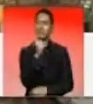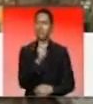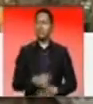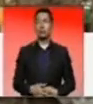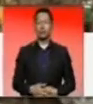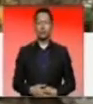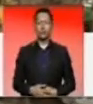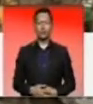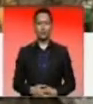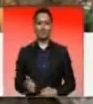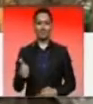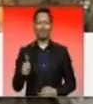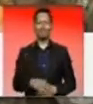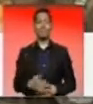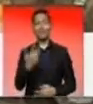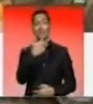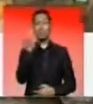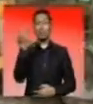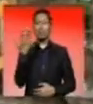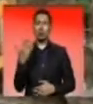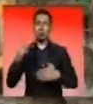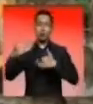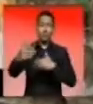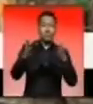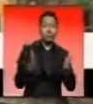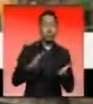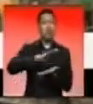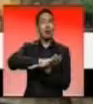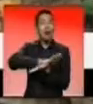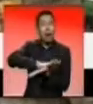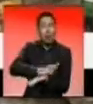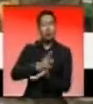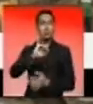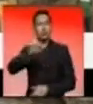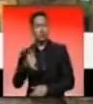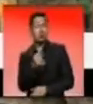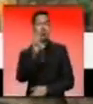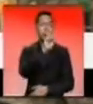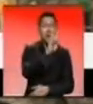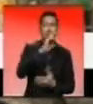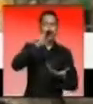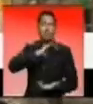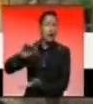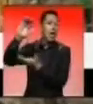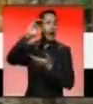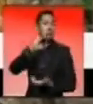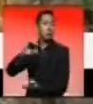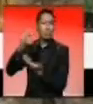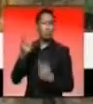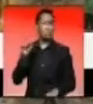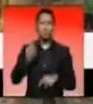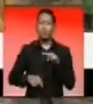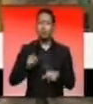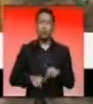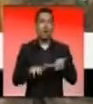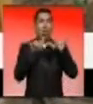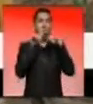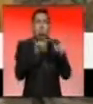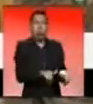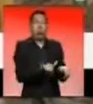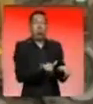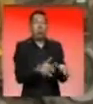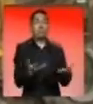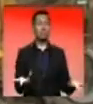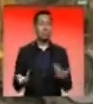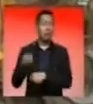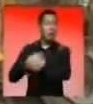más de 300 gavetas de queso desde el día jueves hasta el día viernes, salen unas 200 cabezas de ganado desde el lunes, martes, jueves y viernes a